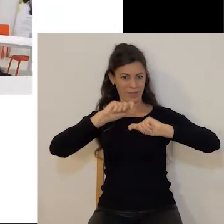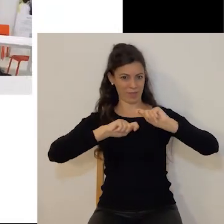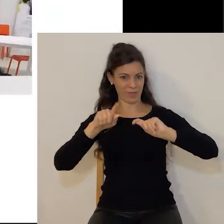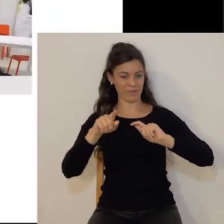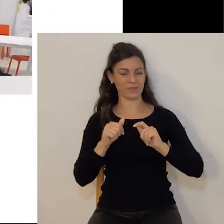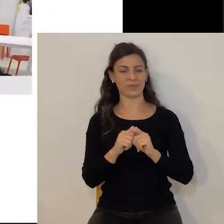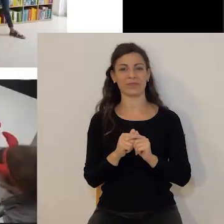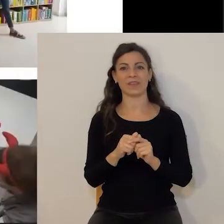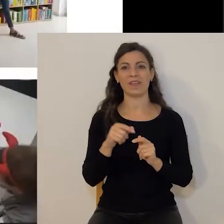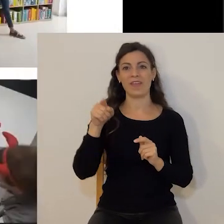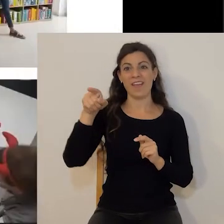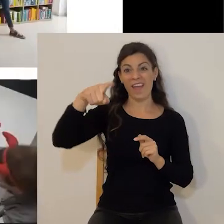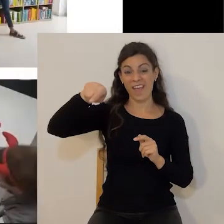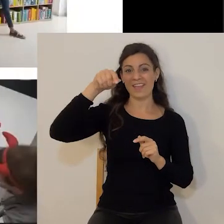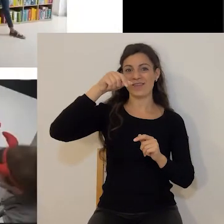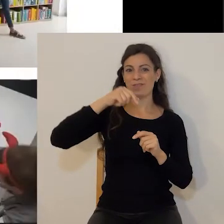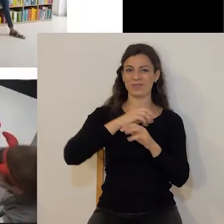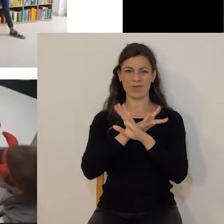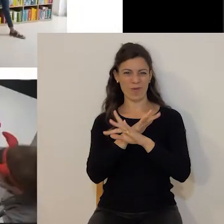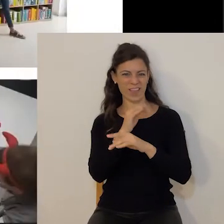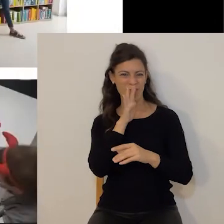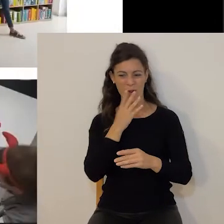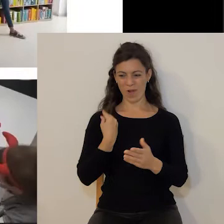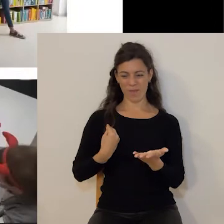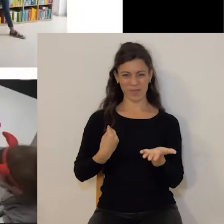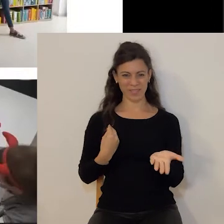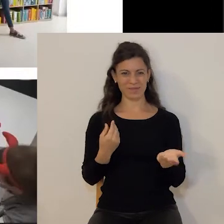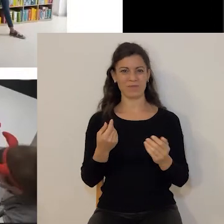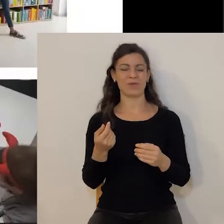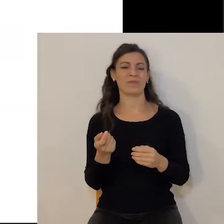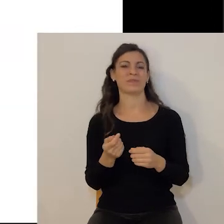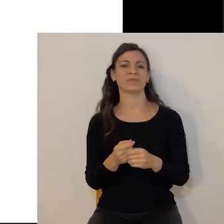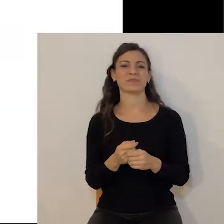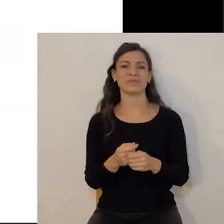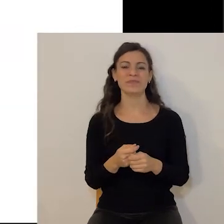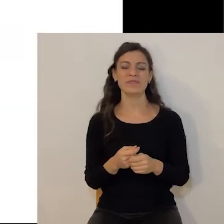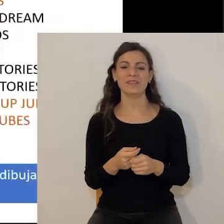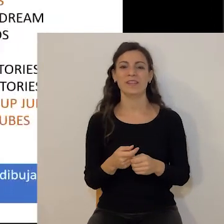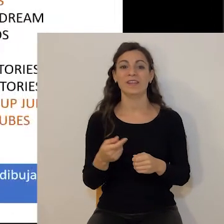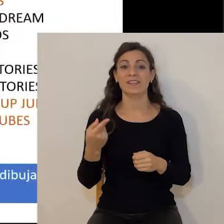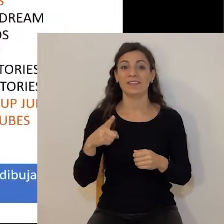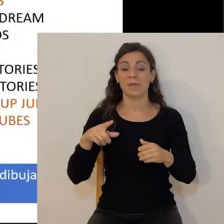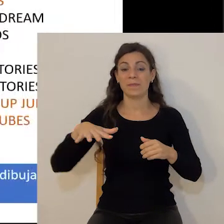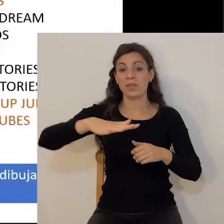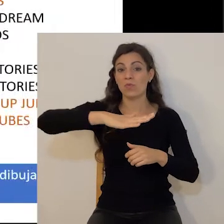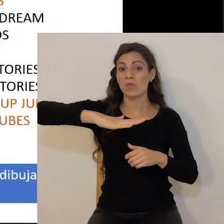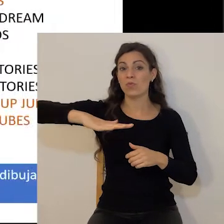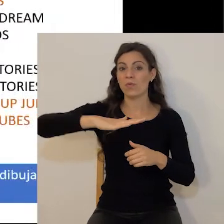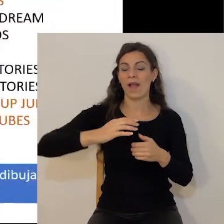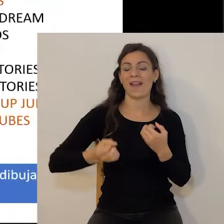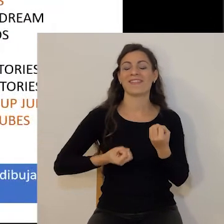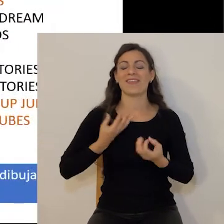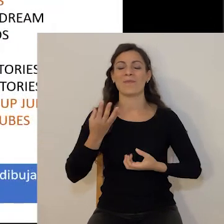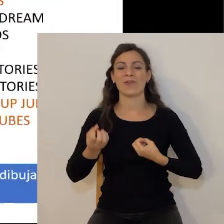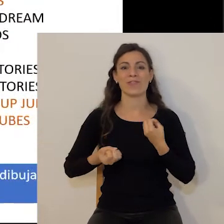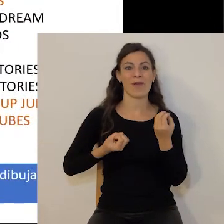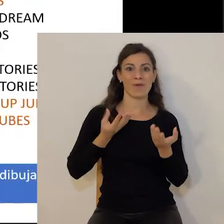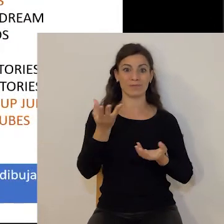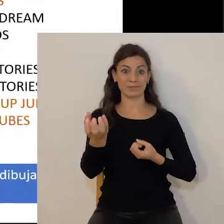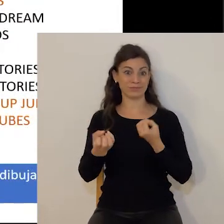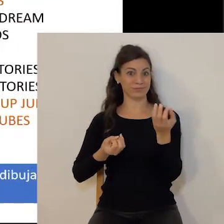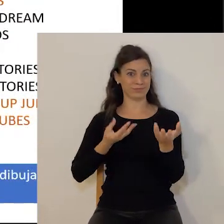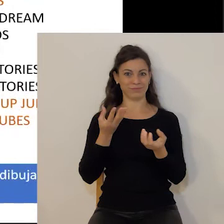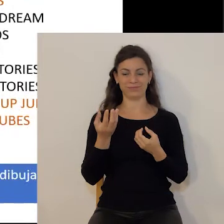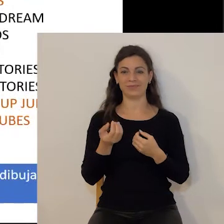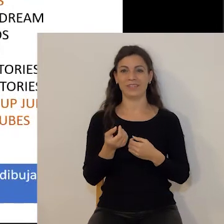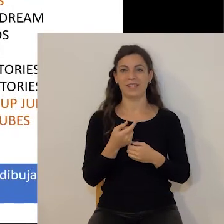también ellos aquí jugando, aportando y generando un espacio de emoción, ¿no? Estos